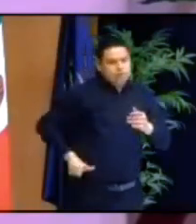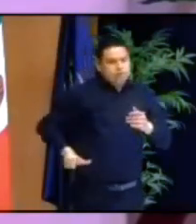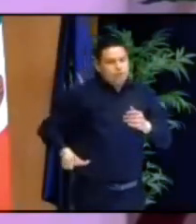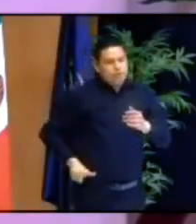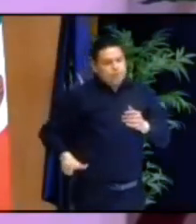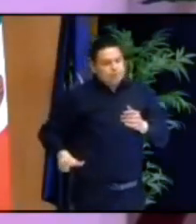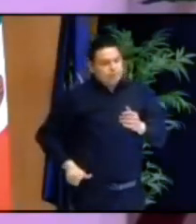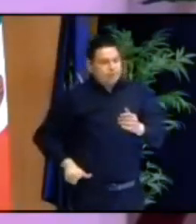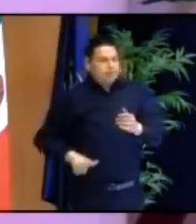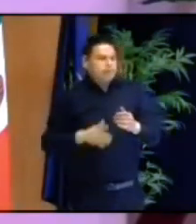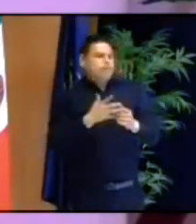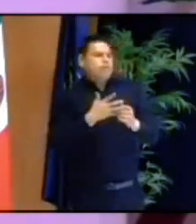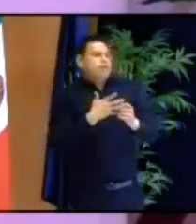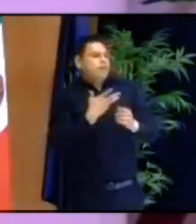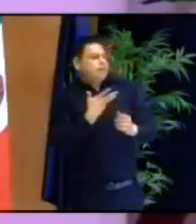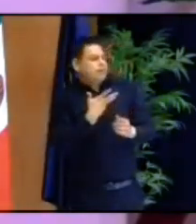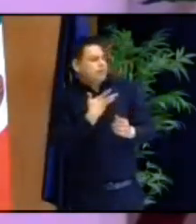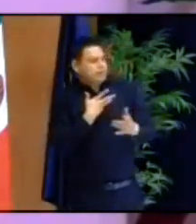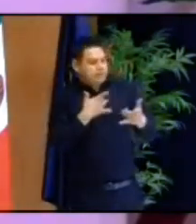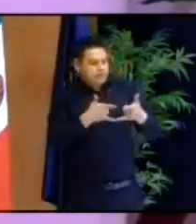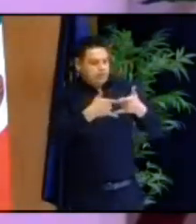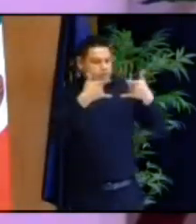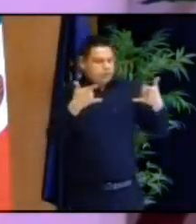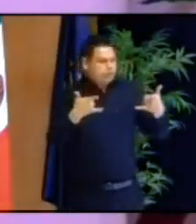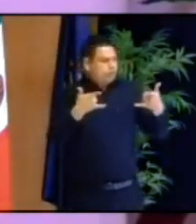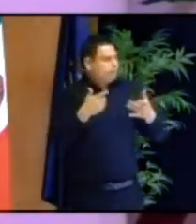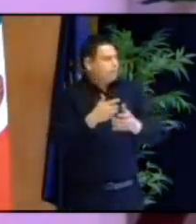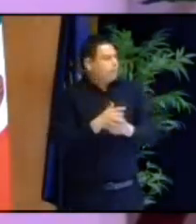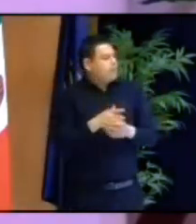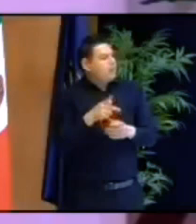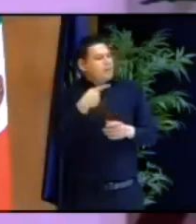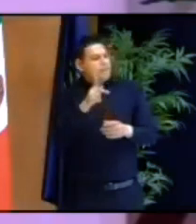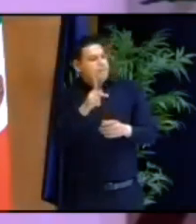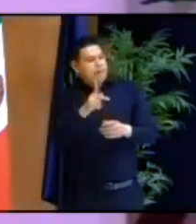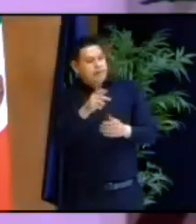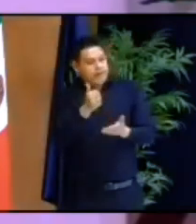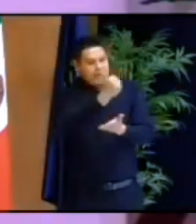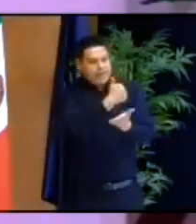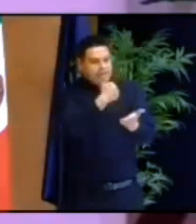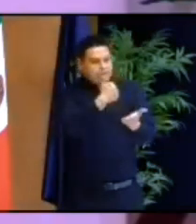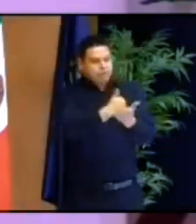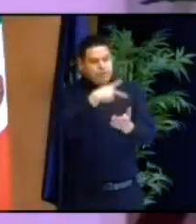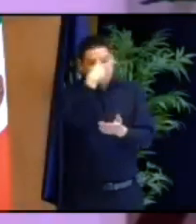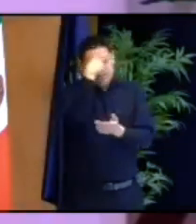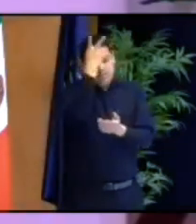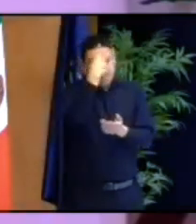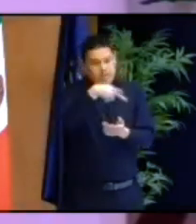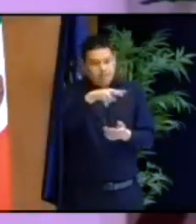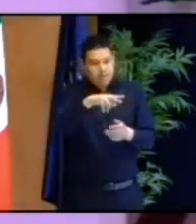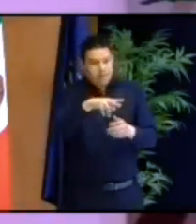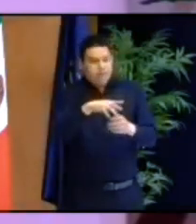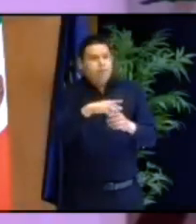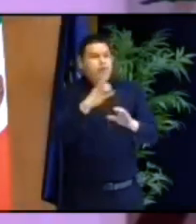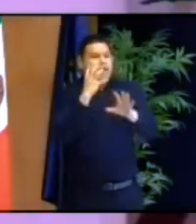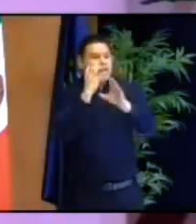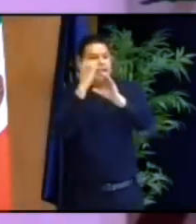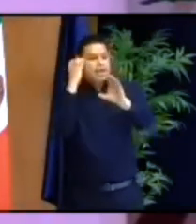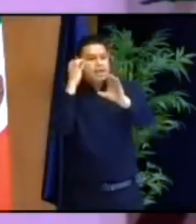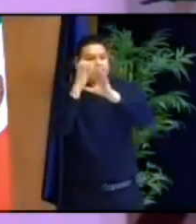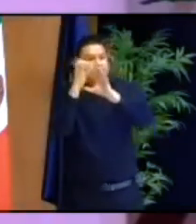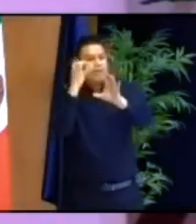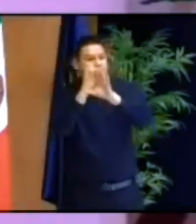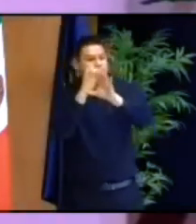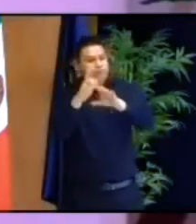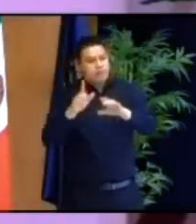parte concesionada históricamente. Pero en la Ciudad de México, en el transporte público, está